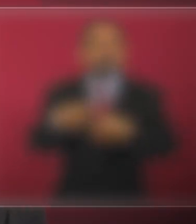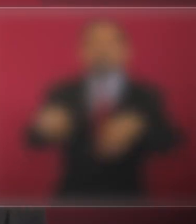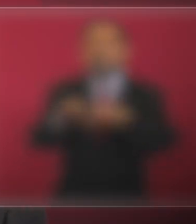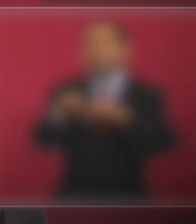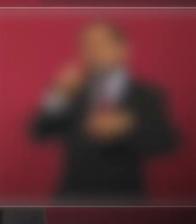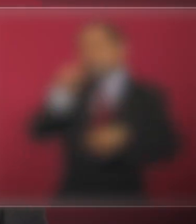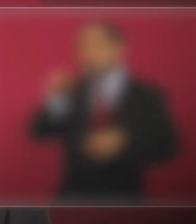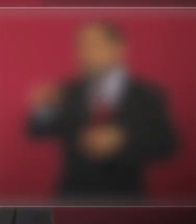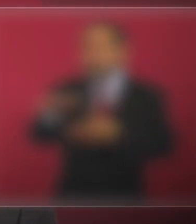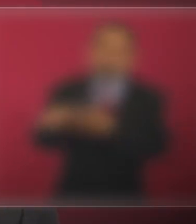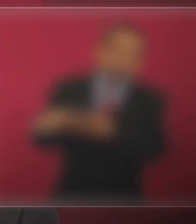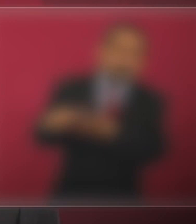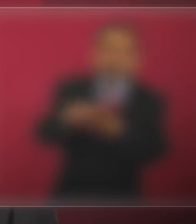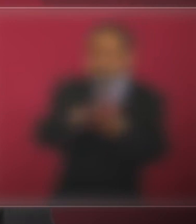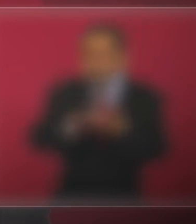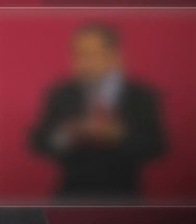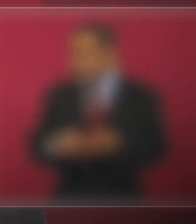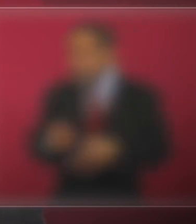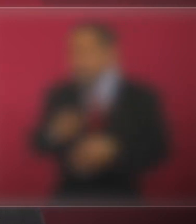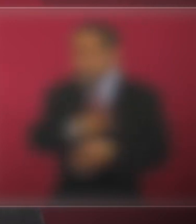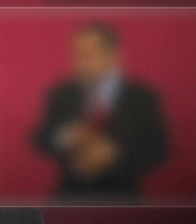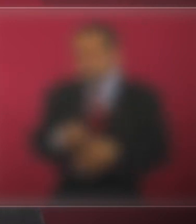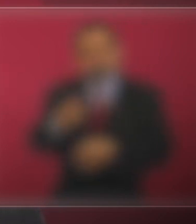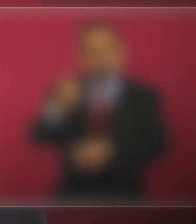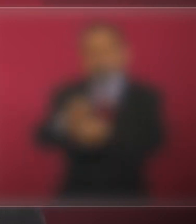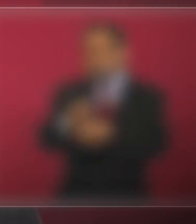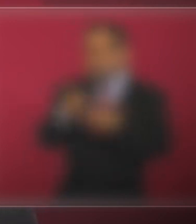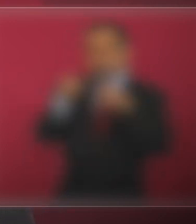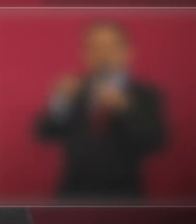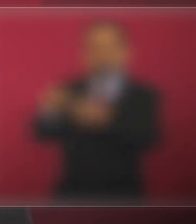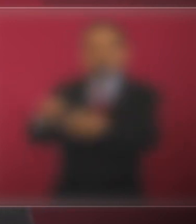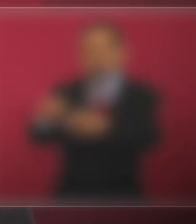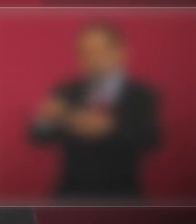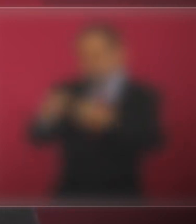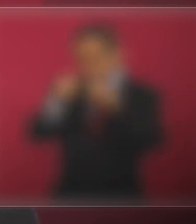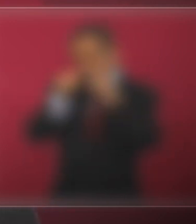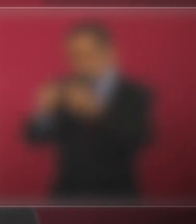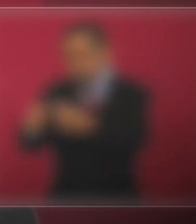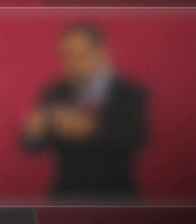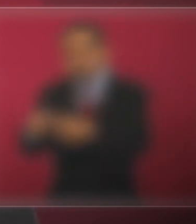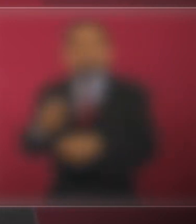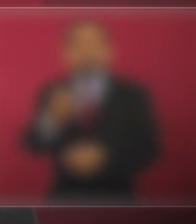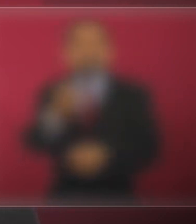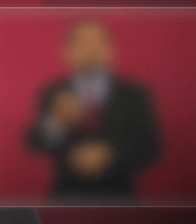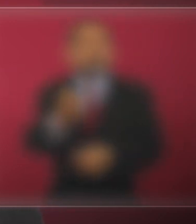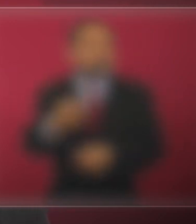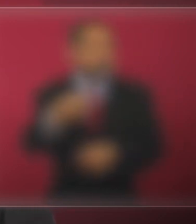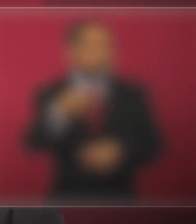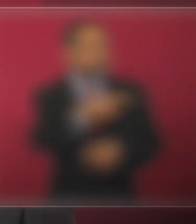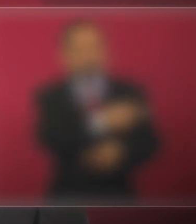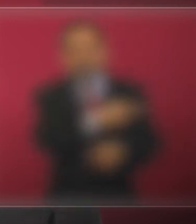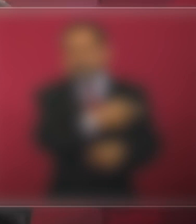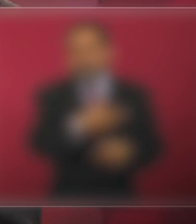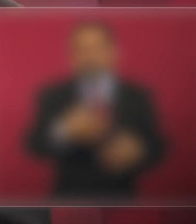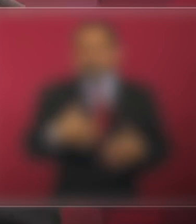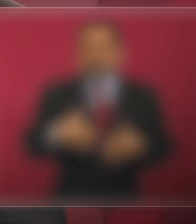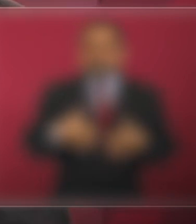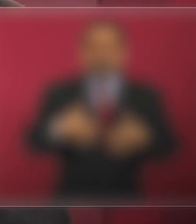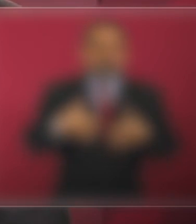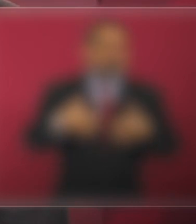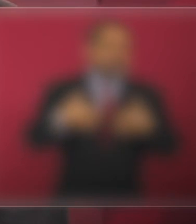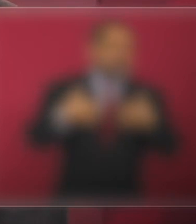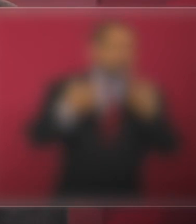que esas expresiones son parte del clasismo y racismo del pensamiento conservador que en ocasiones intentan esconder